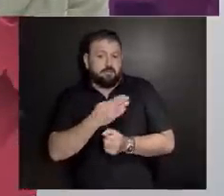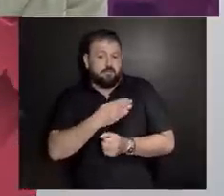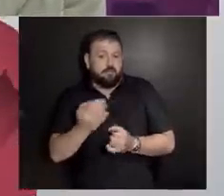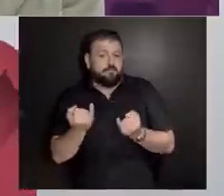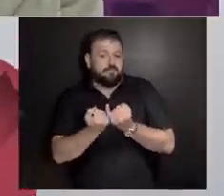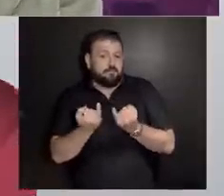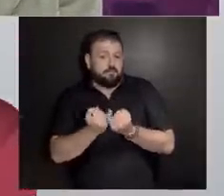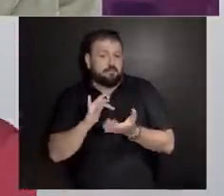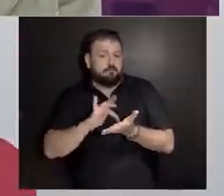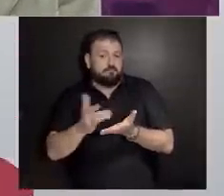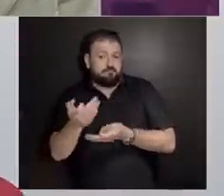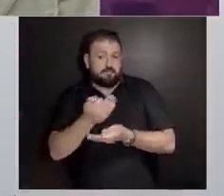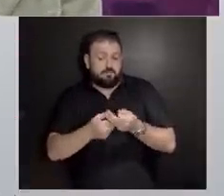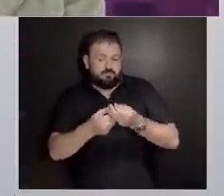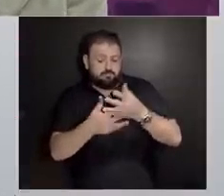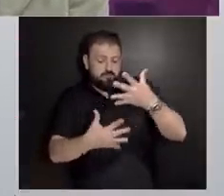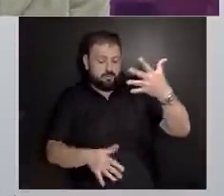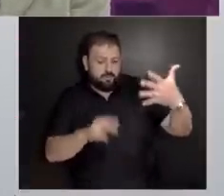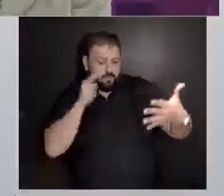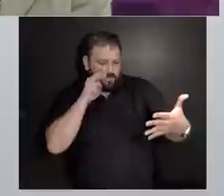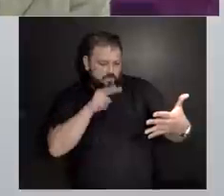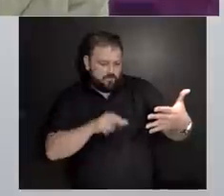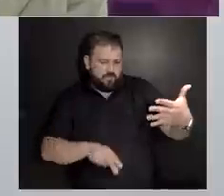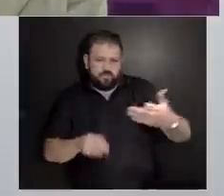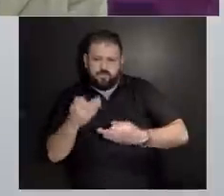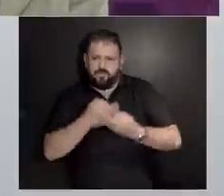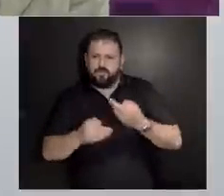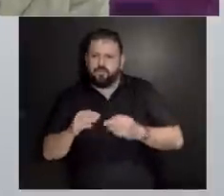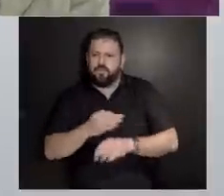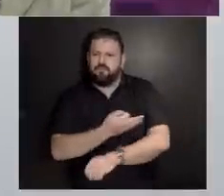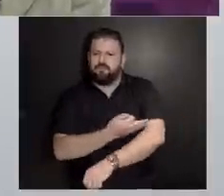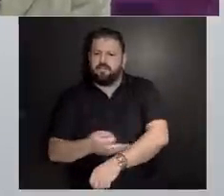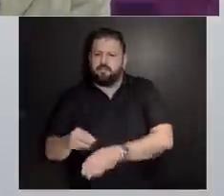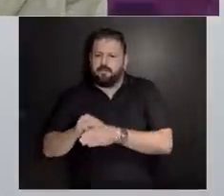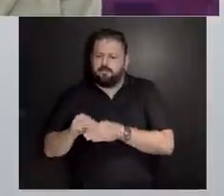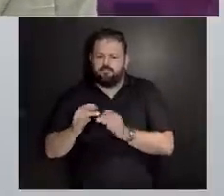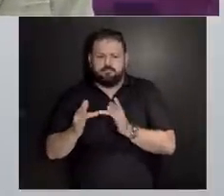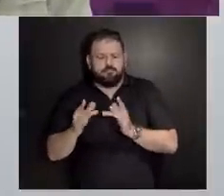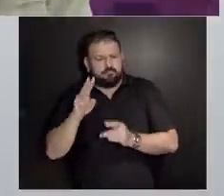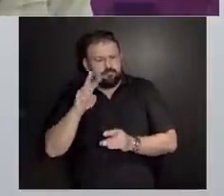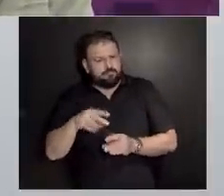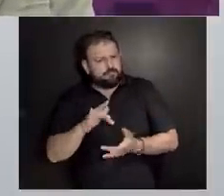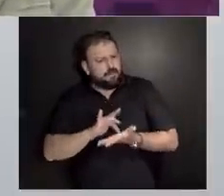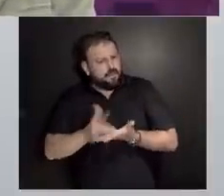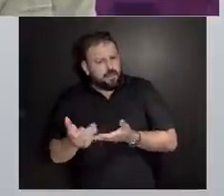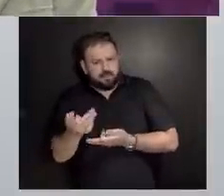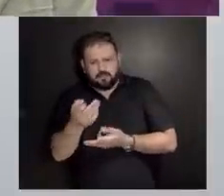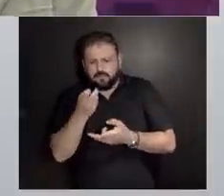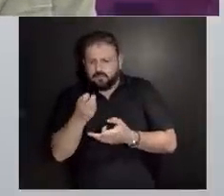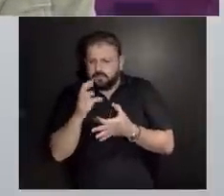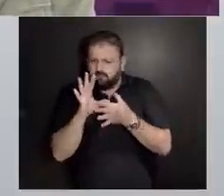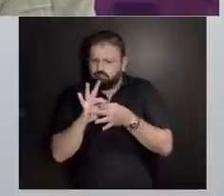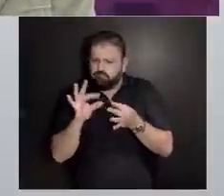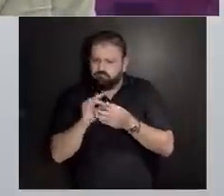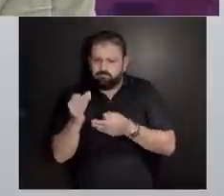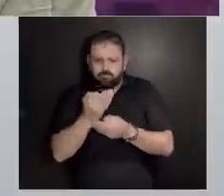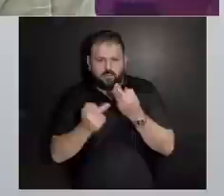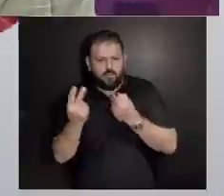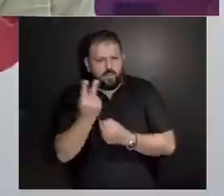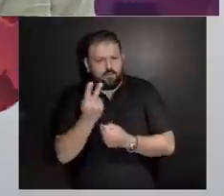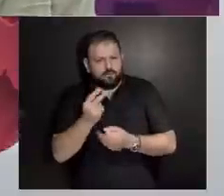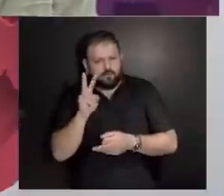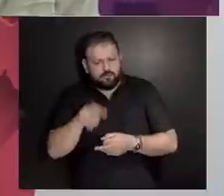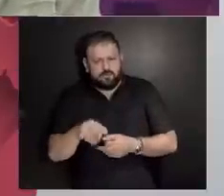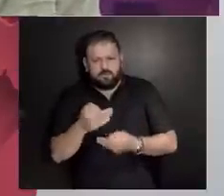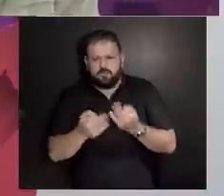les agradecen mucho acá en el chat toda la familia morada que se conectó. Les manda muchos corazones morados, les agradece muchísimo a ti, Mafer, a ti también, Fer.